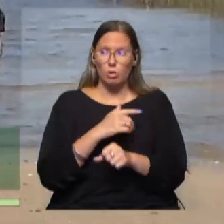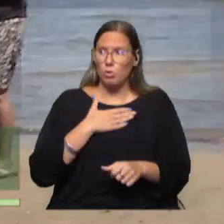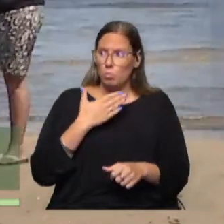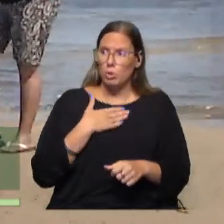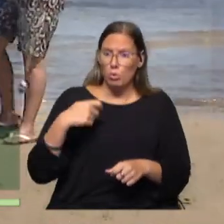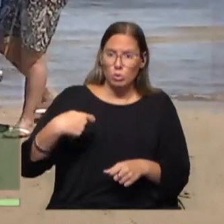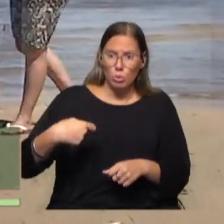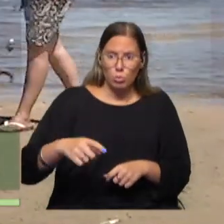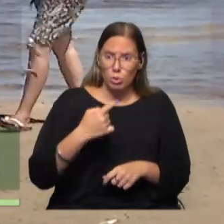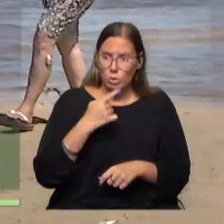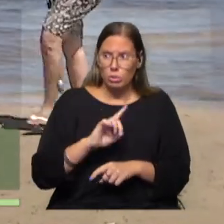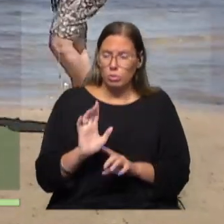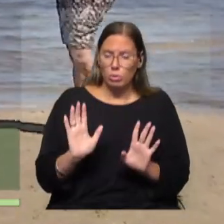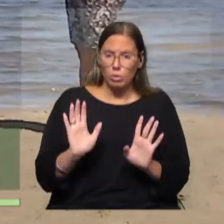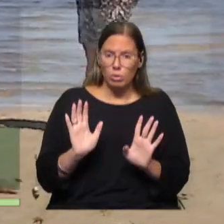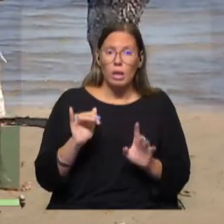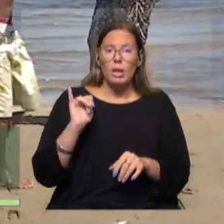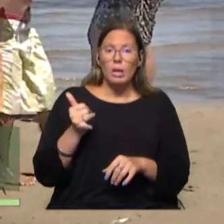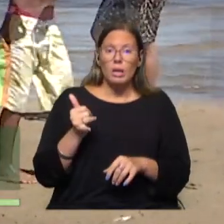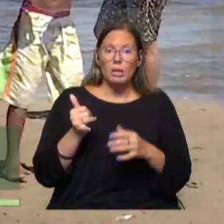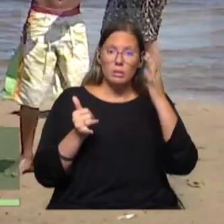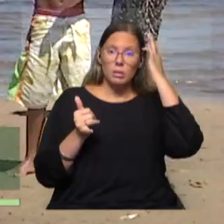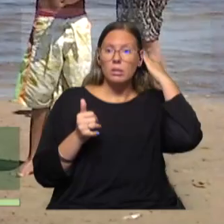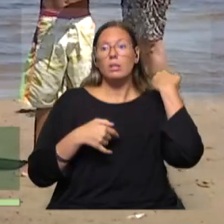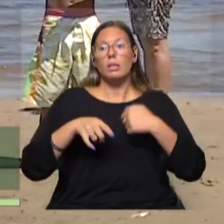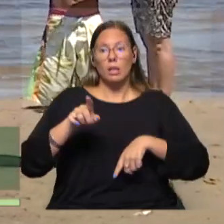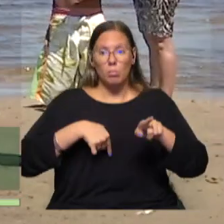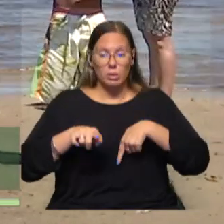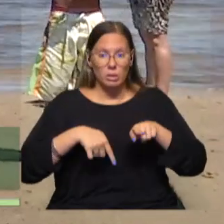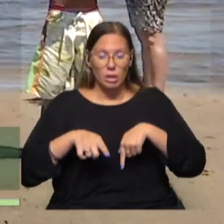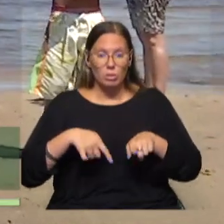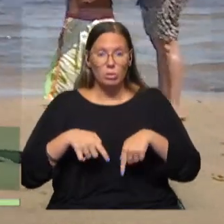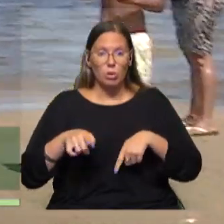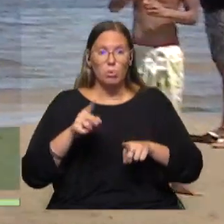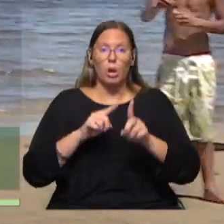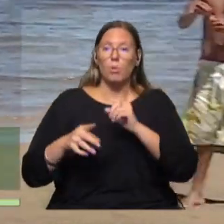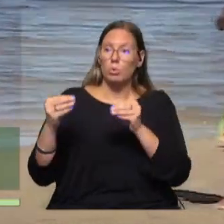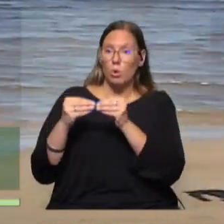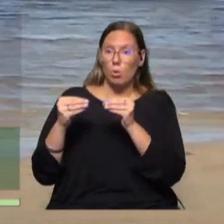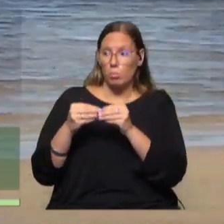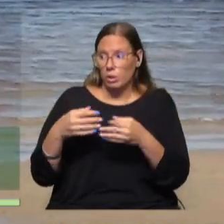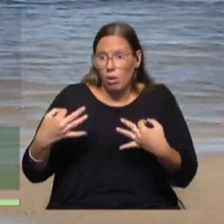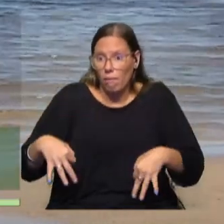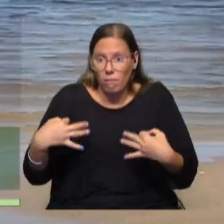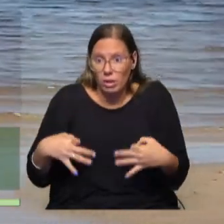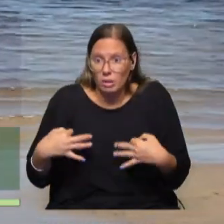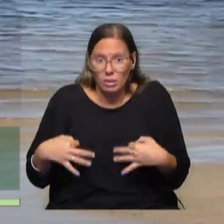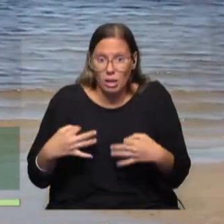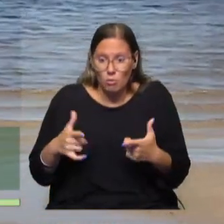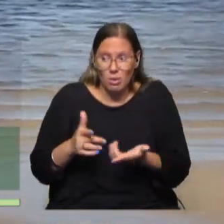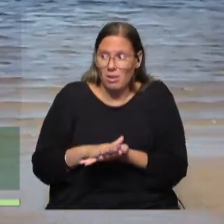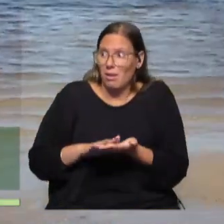un seguro de paro, como está diciendo, sí está, se está tramitando, pero es para unos compañeros que realmente están sin